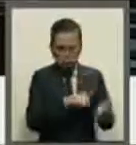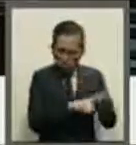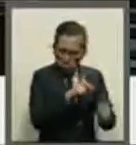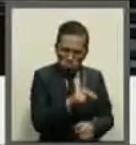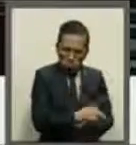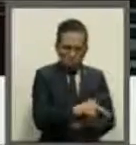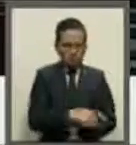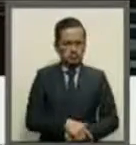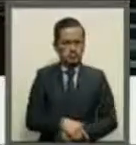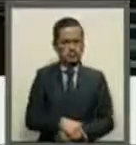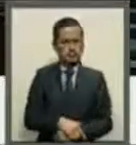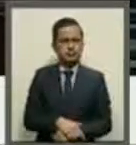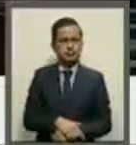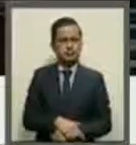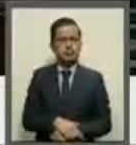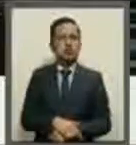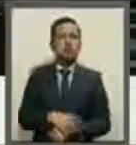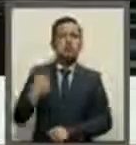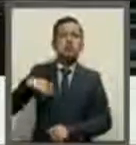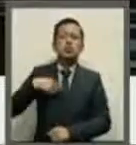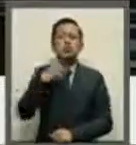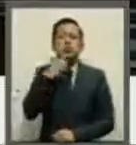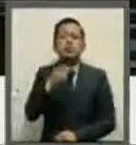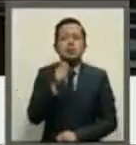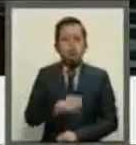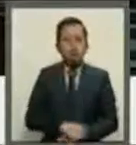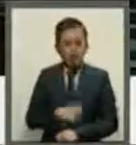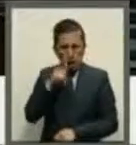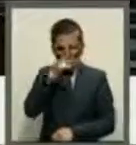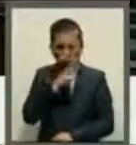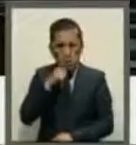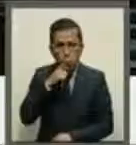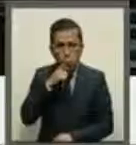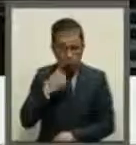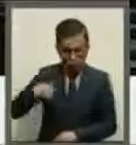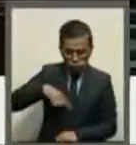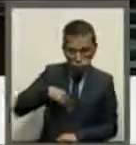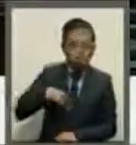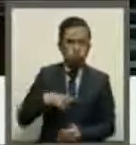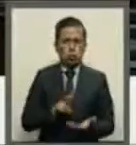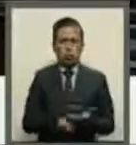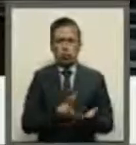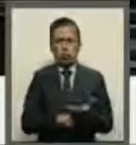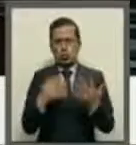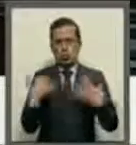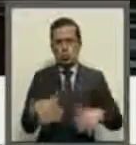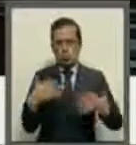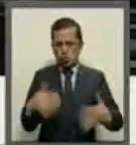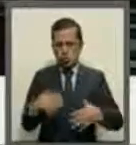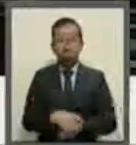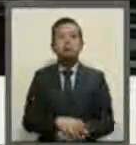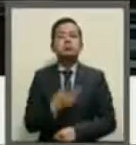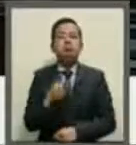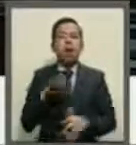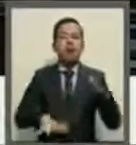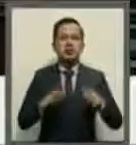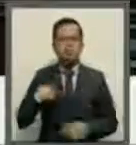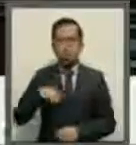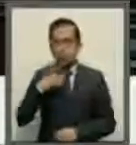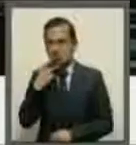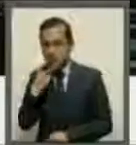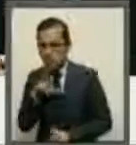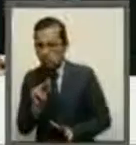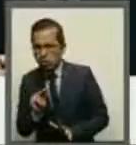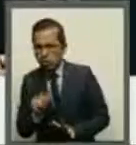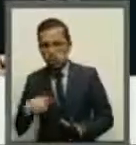ley, decimos que nuestras lenguas son valiosas, pero en la vida diaria no las utilizamos, no las